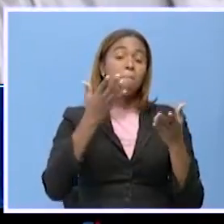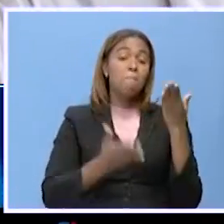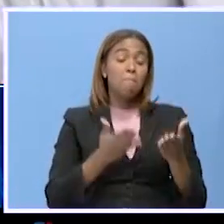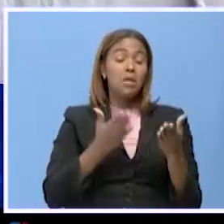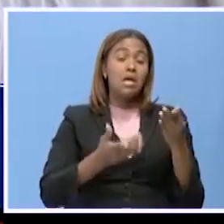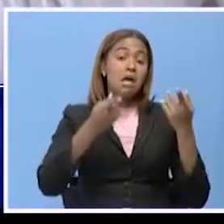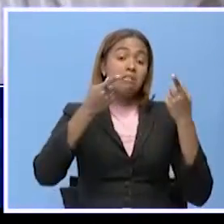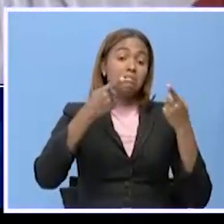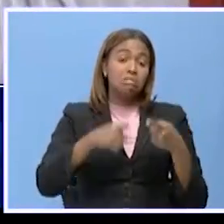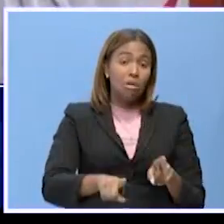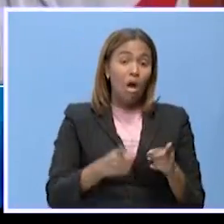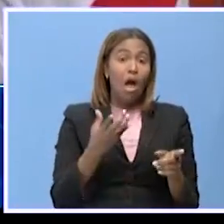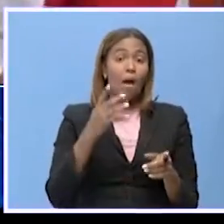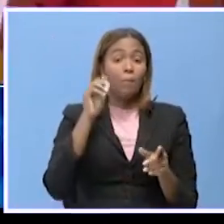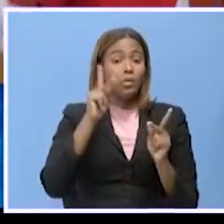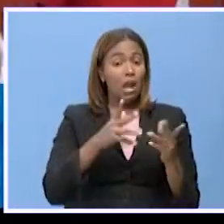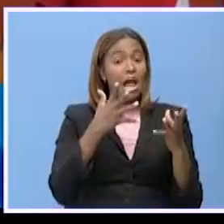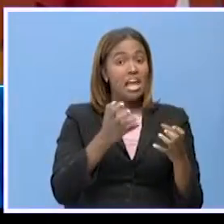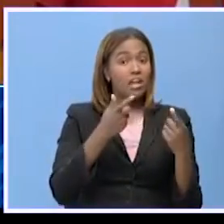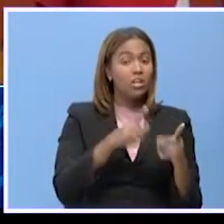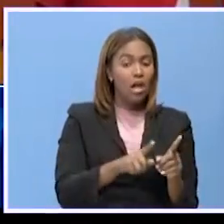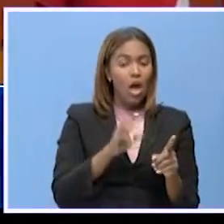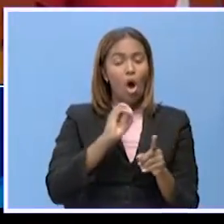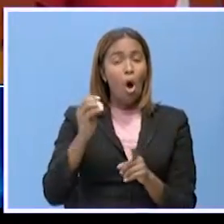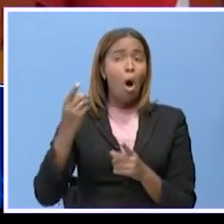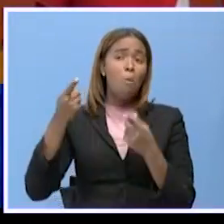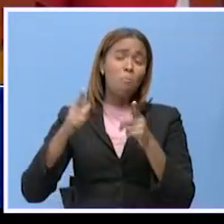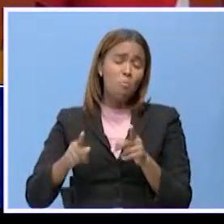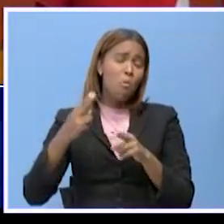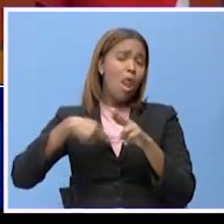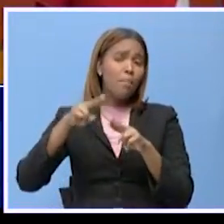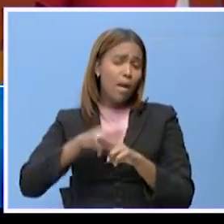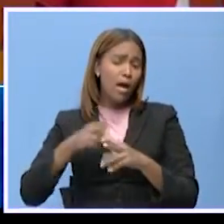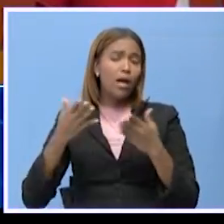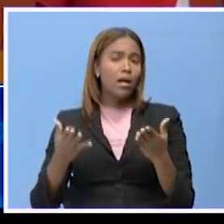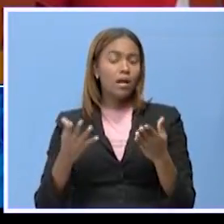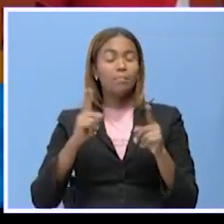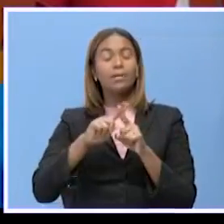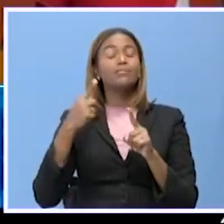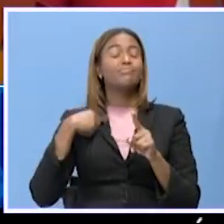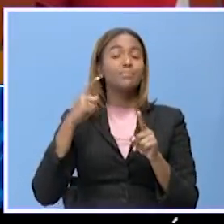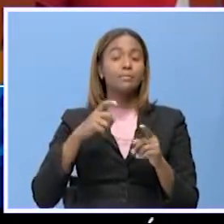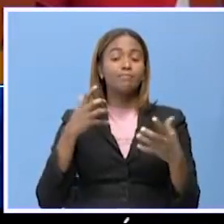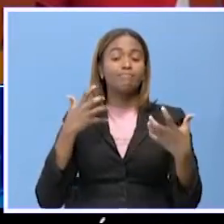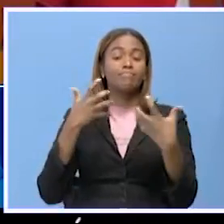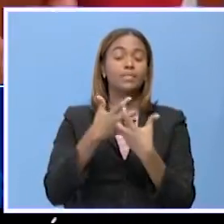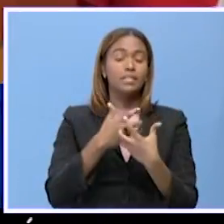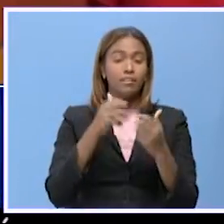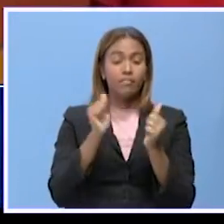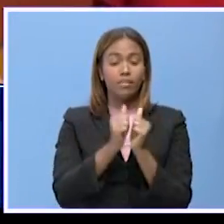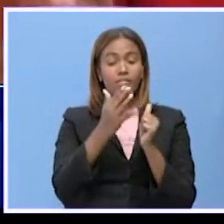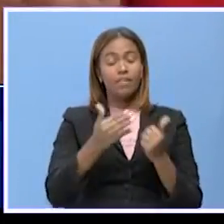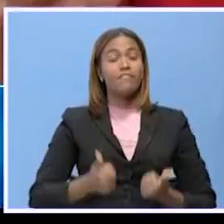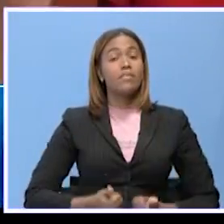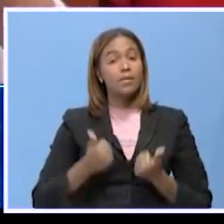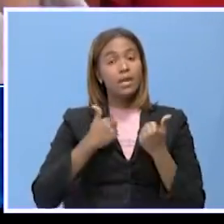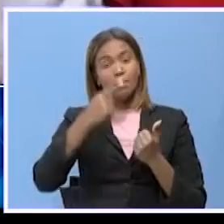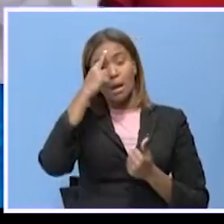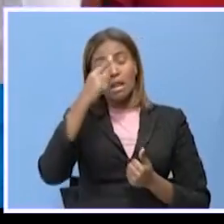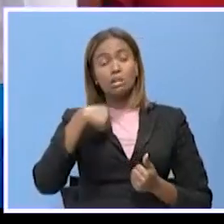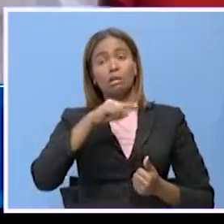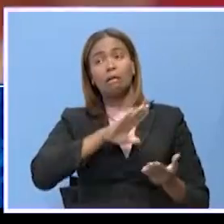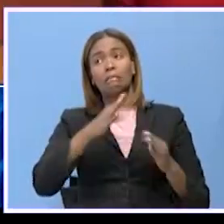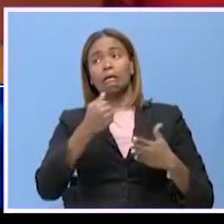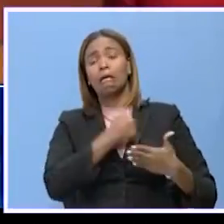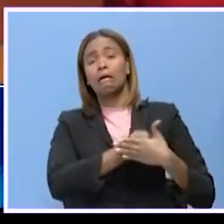porque vino por la naturaleza. Tenemos que adaptarnos a vivir con ella para no morirnos del corazón y para no pensar cosas